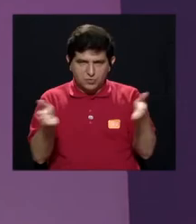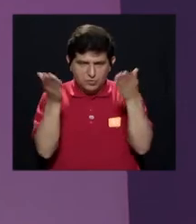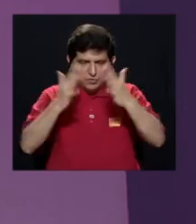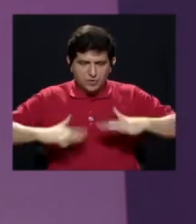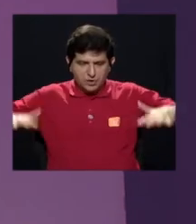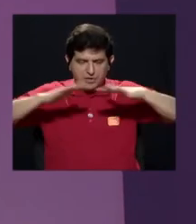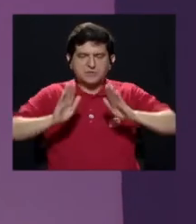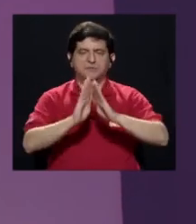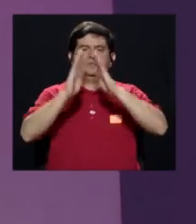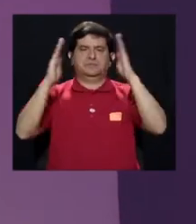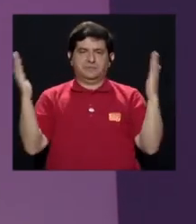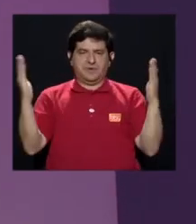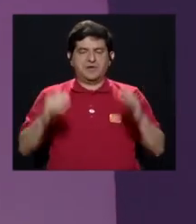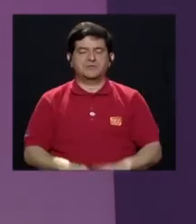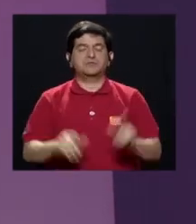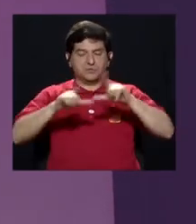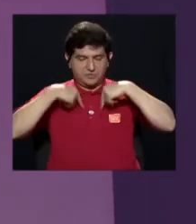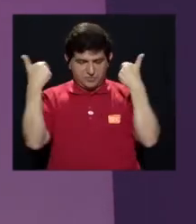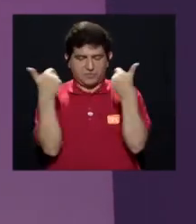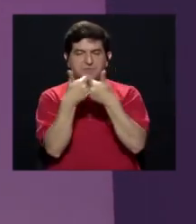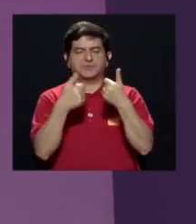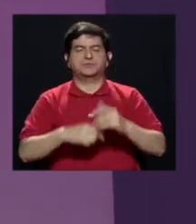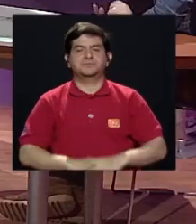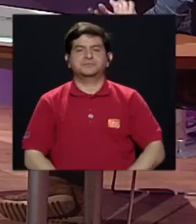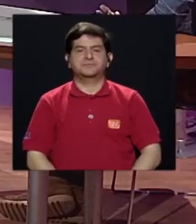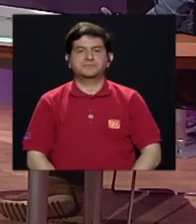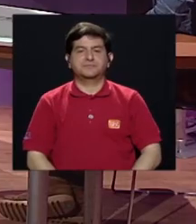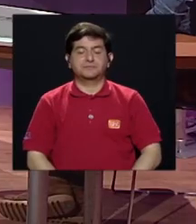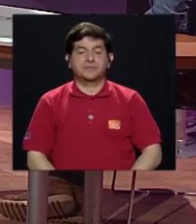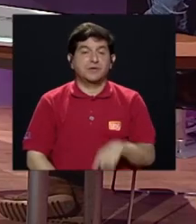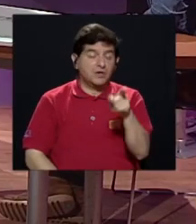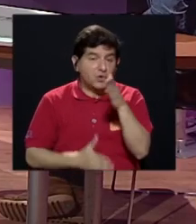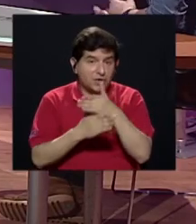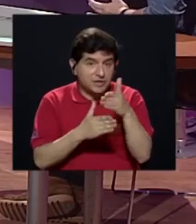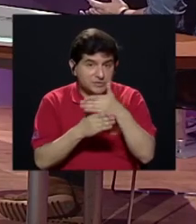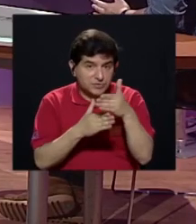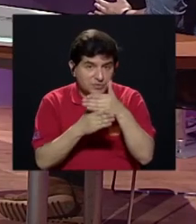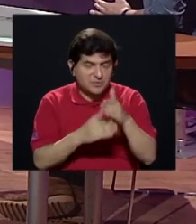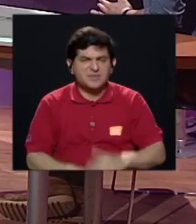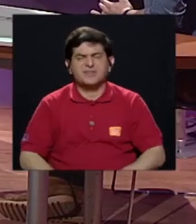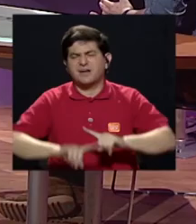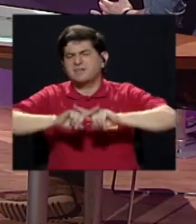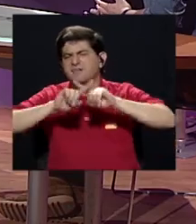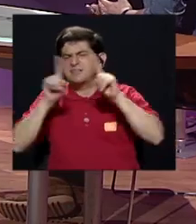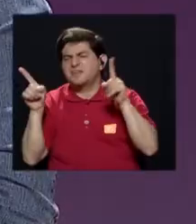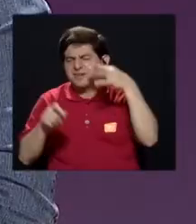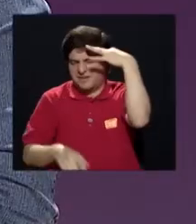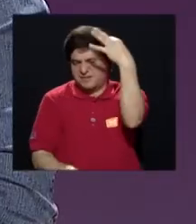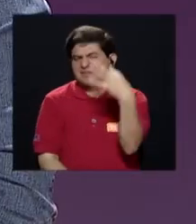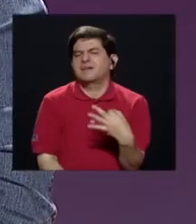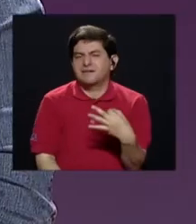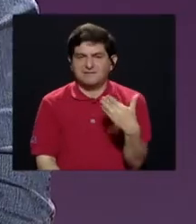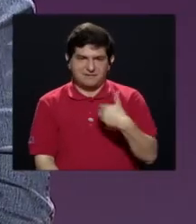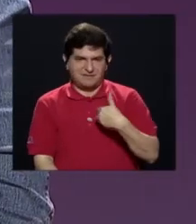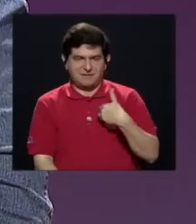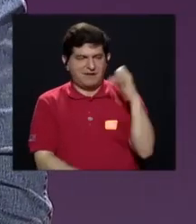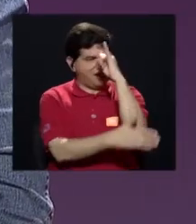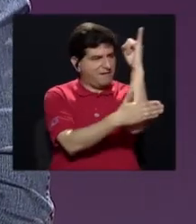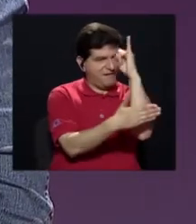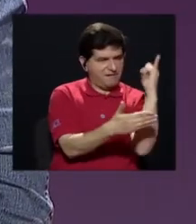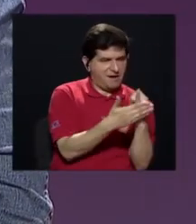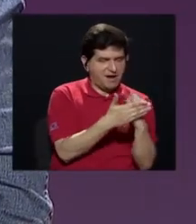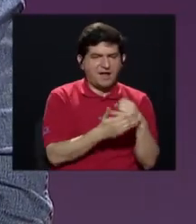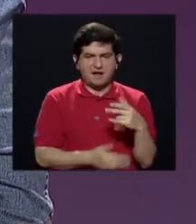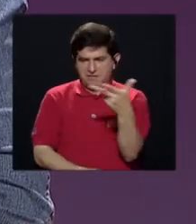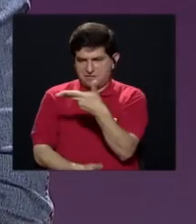espacio abierto y un espacio colectivo. Con esto que nos comparten, ¿qué diferencia creen ustedes que hay entre el arte que